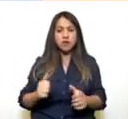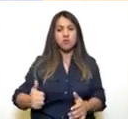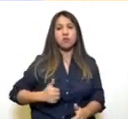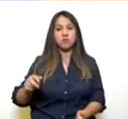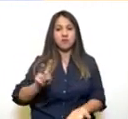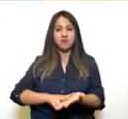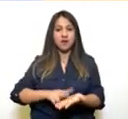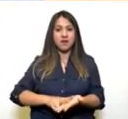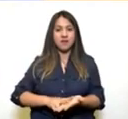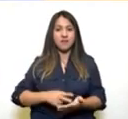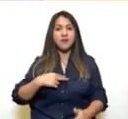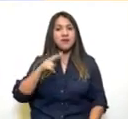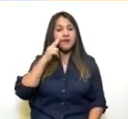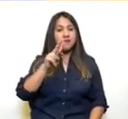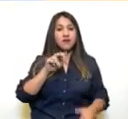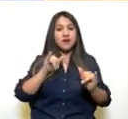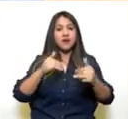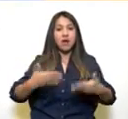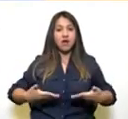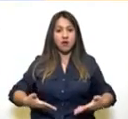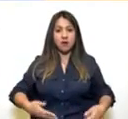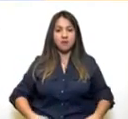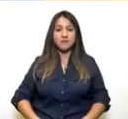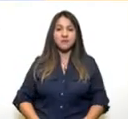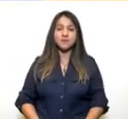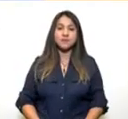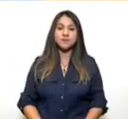y es lo que vamos a ver ahora